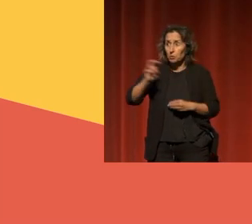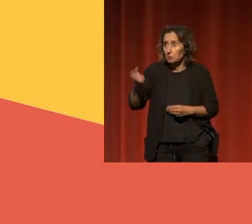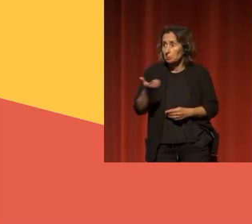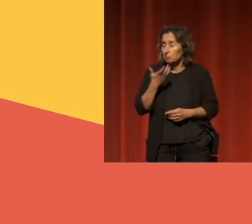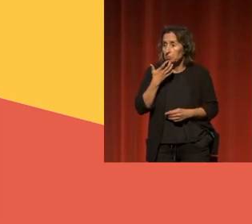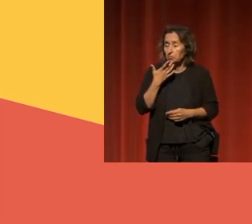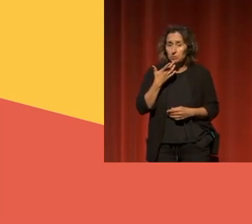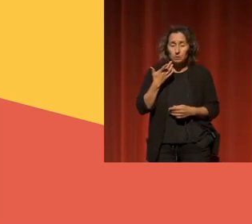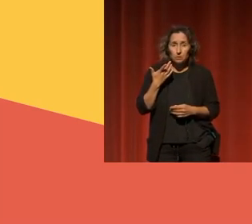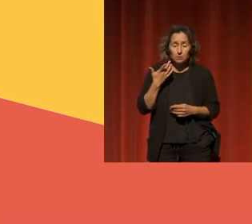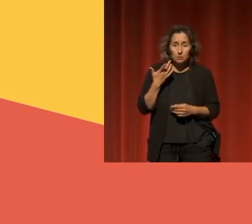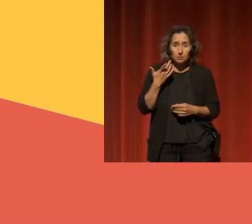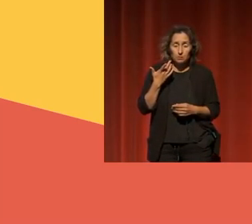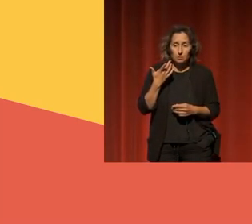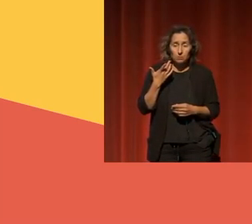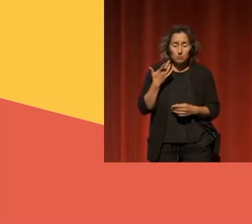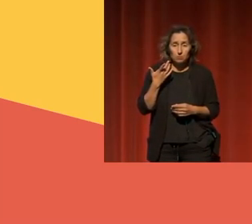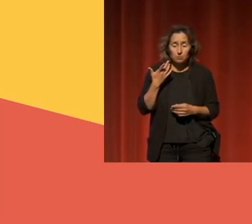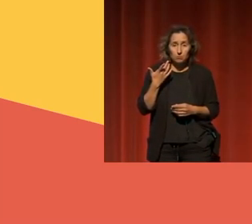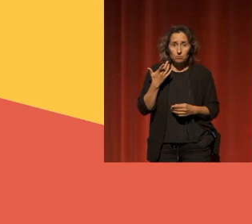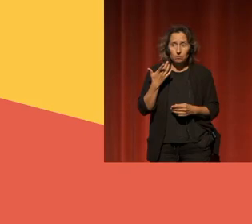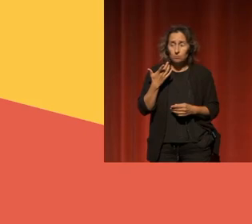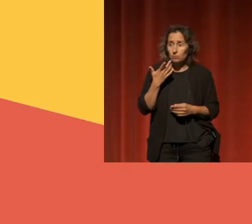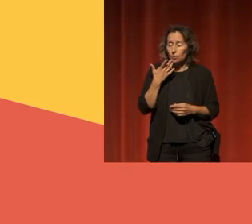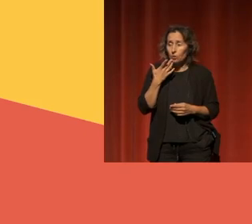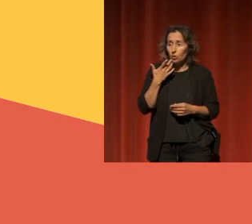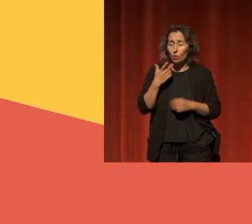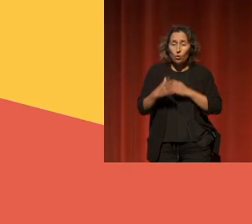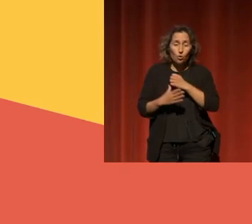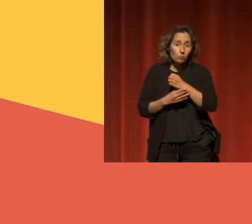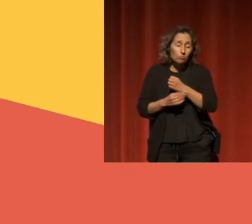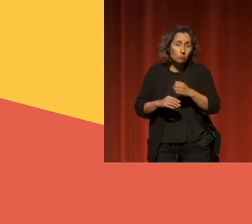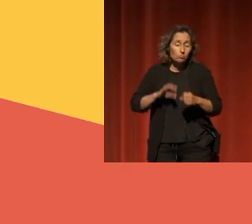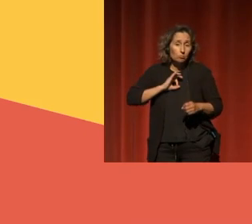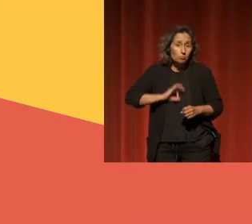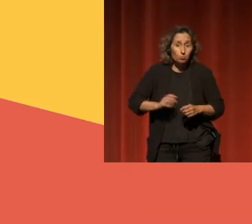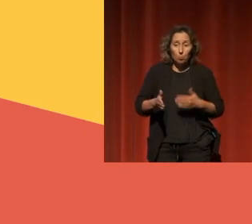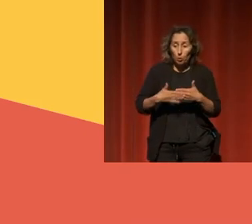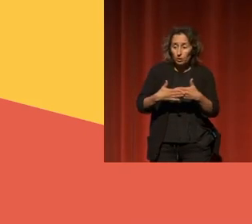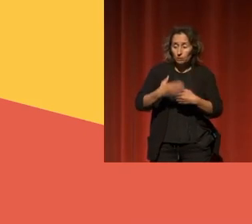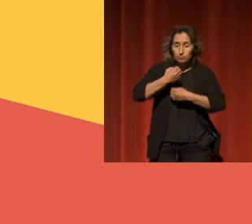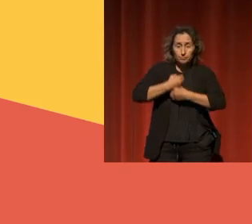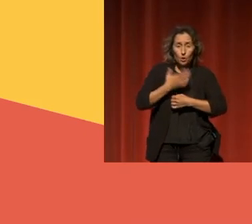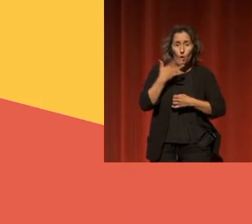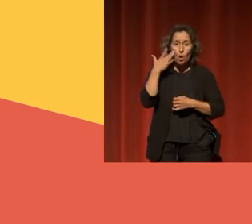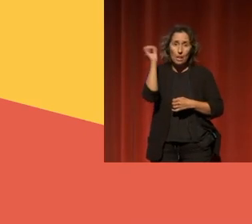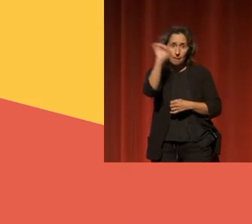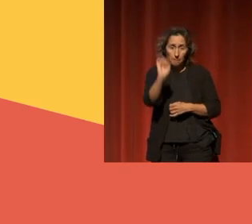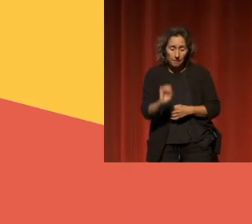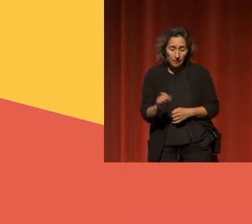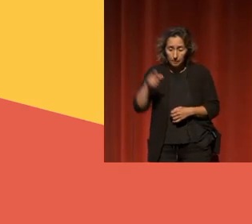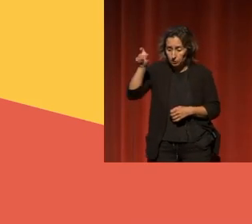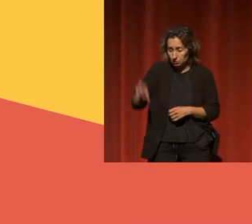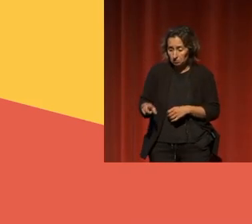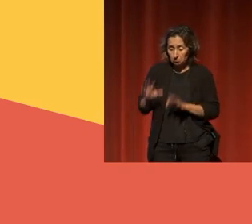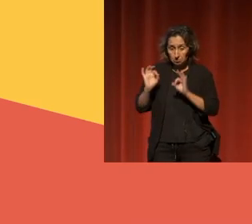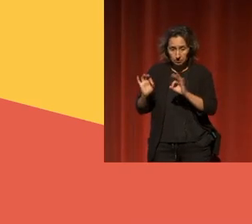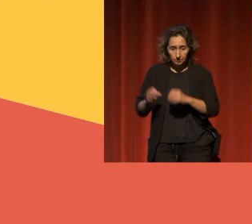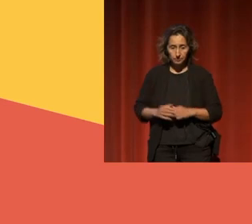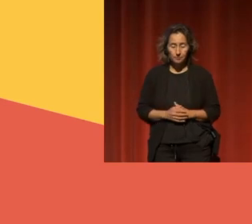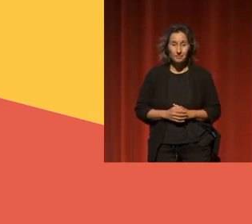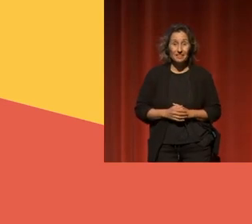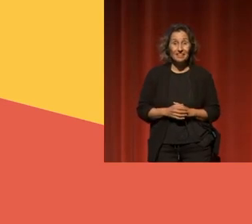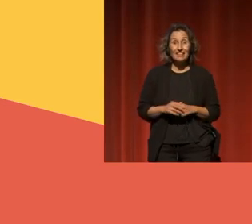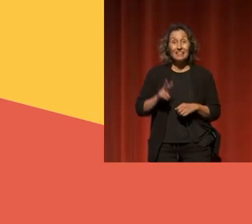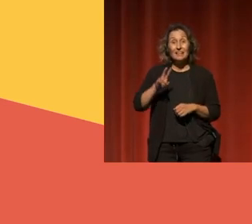personal no cualificado por ejemplo conserjes o personal de la limpieza por lo tanto un 20% de bibliotecas no